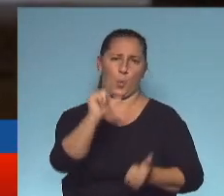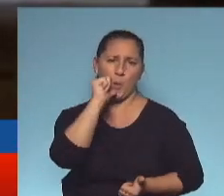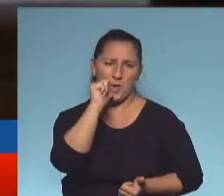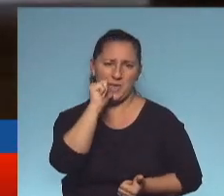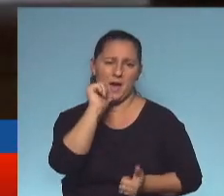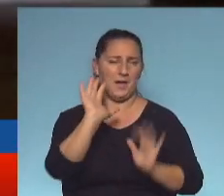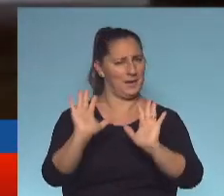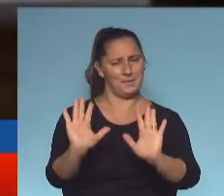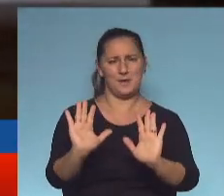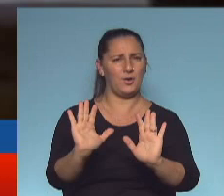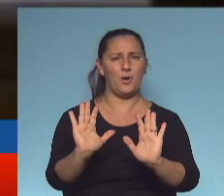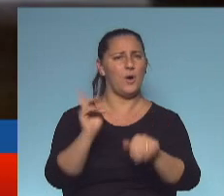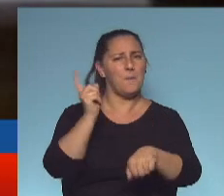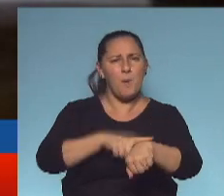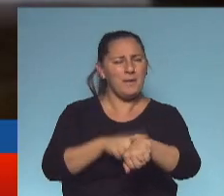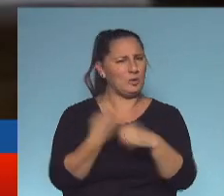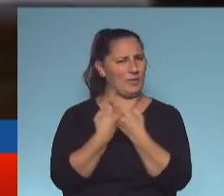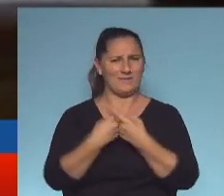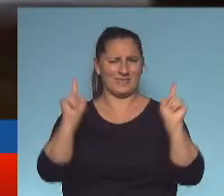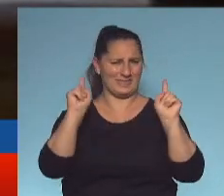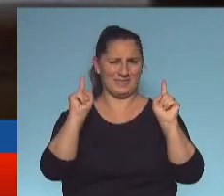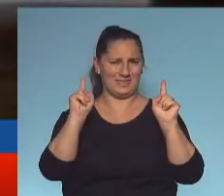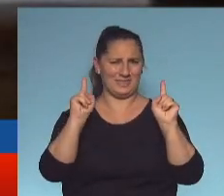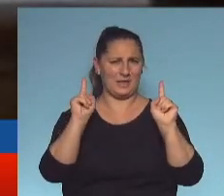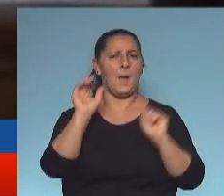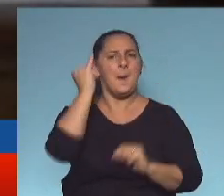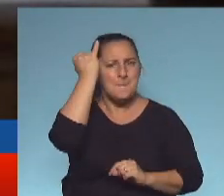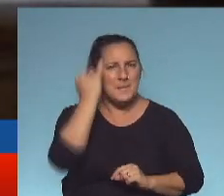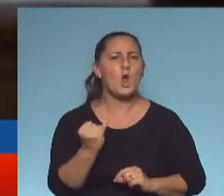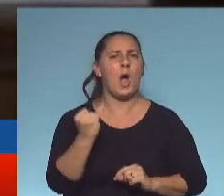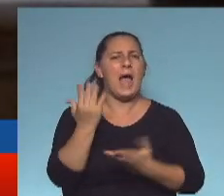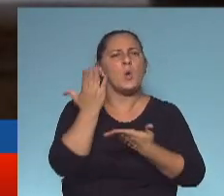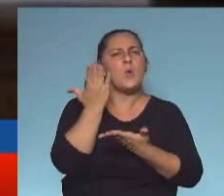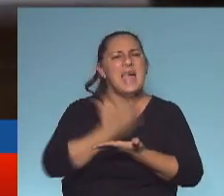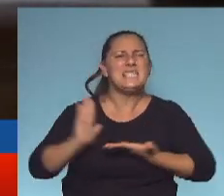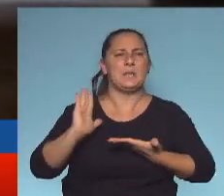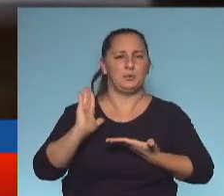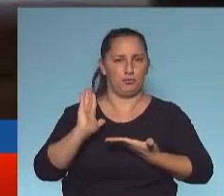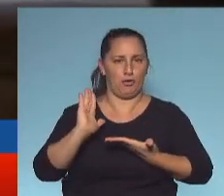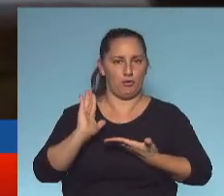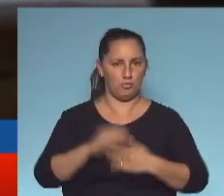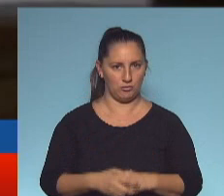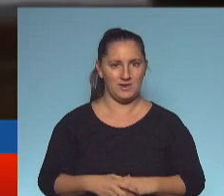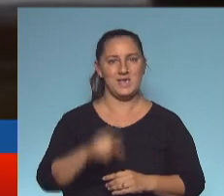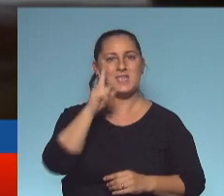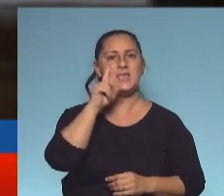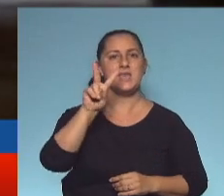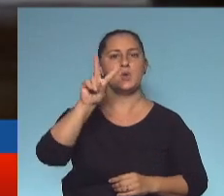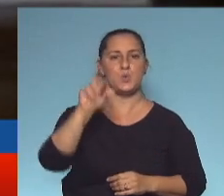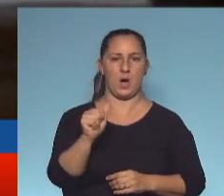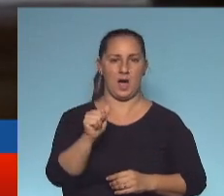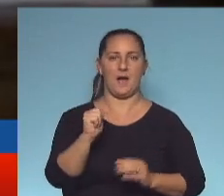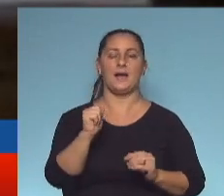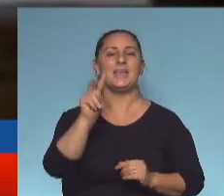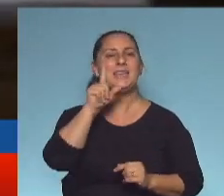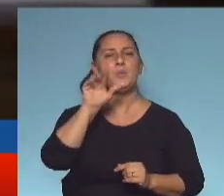estamos viviendo un momento excepcional. Pero sí hay una excepción dentro de la excepción que podemos hacer, y es el IVA, la